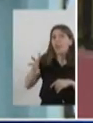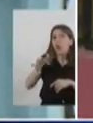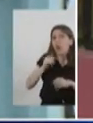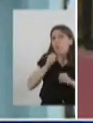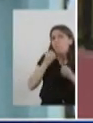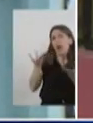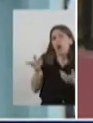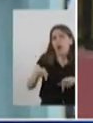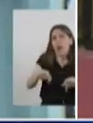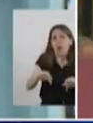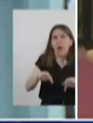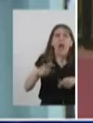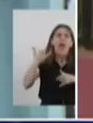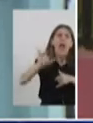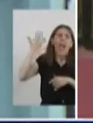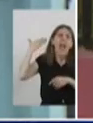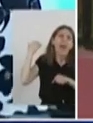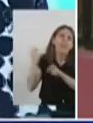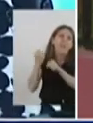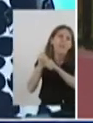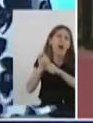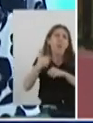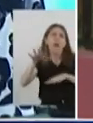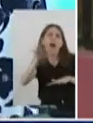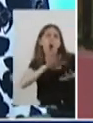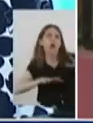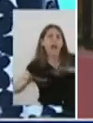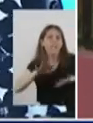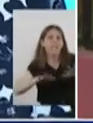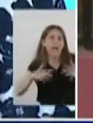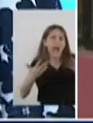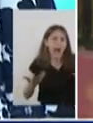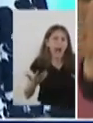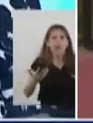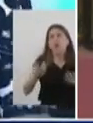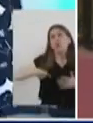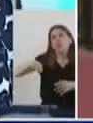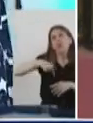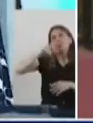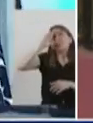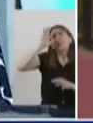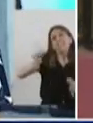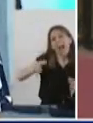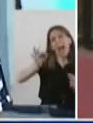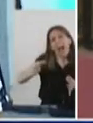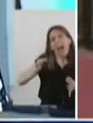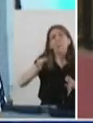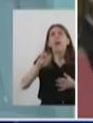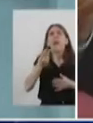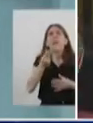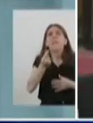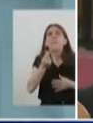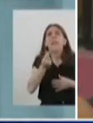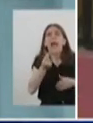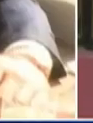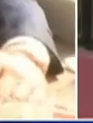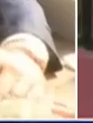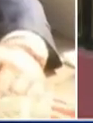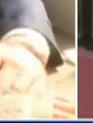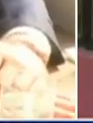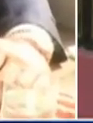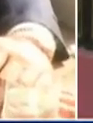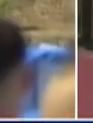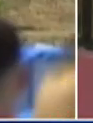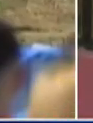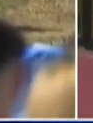generar más laburo para exportar porque la argentina necesita generar trabajo todo eso tiene que ser parte de un plan que por supuesto también tiene